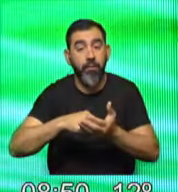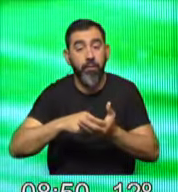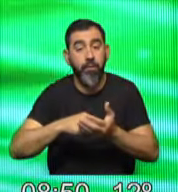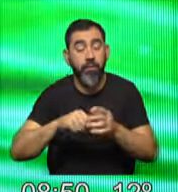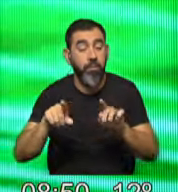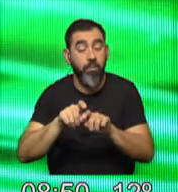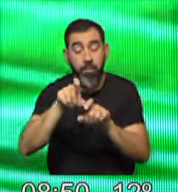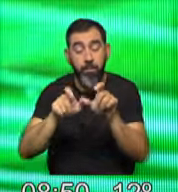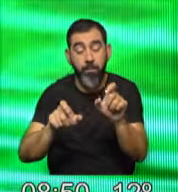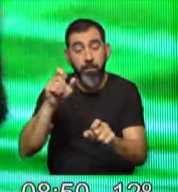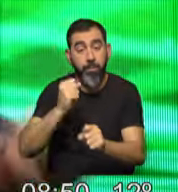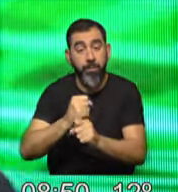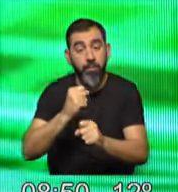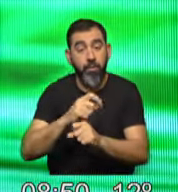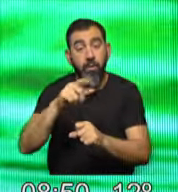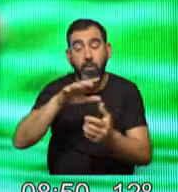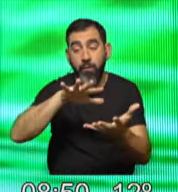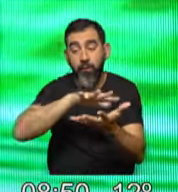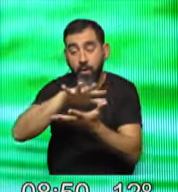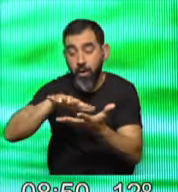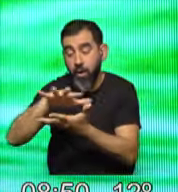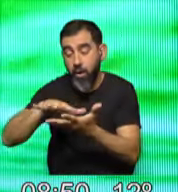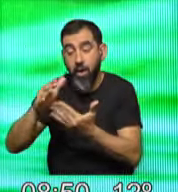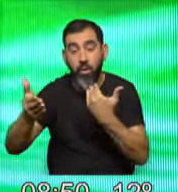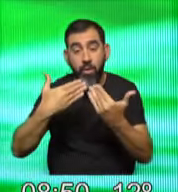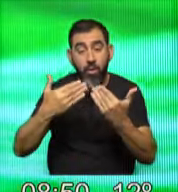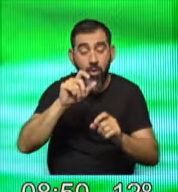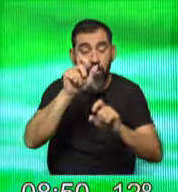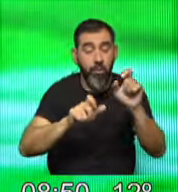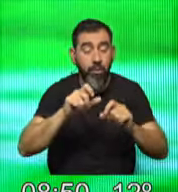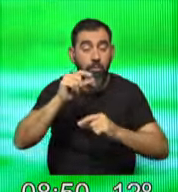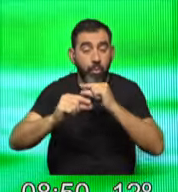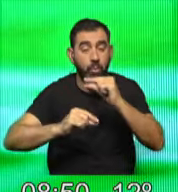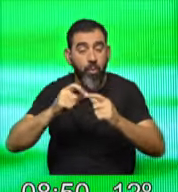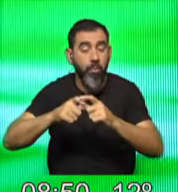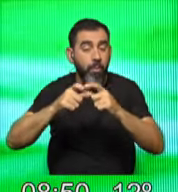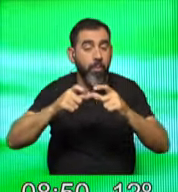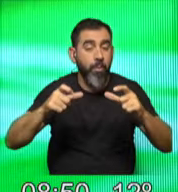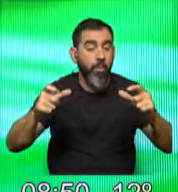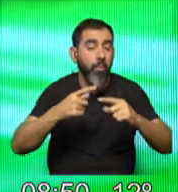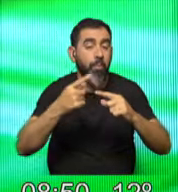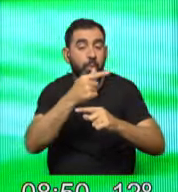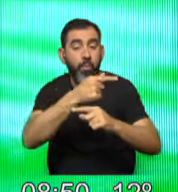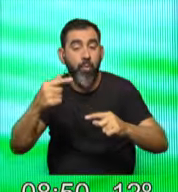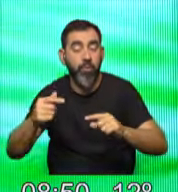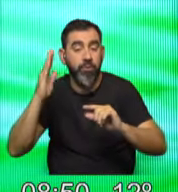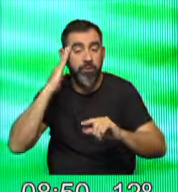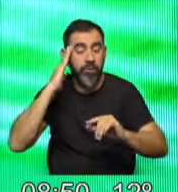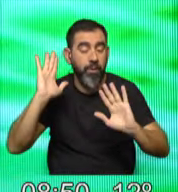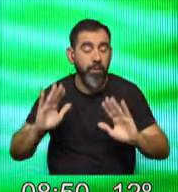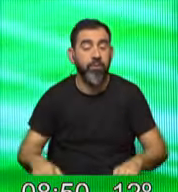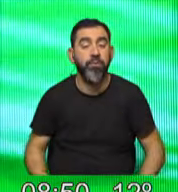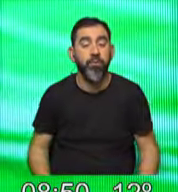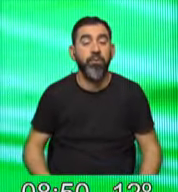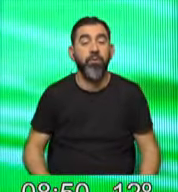propia población trabajadora luego se saldrá los barrios a dialogar con la gente y bueno iremos pautando semana a semana mes a mes